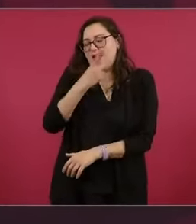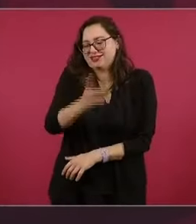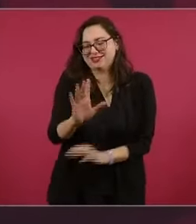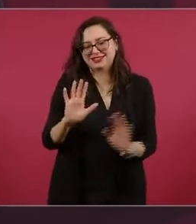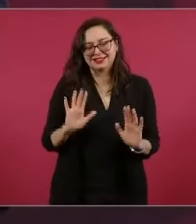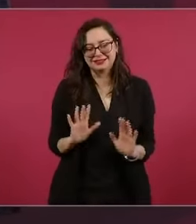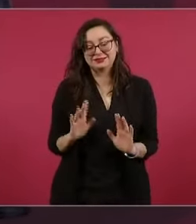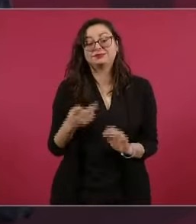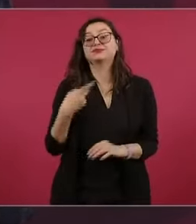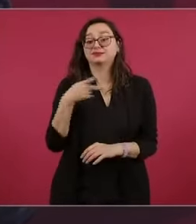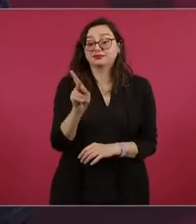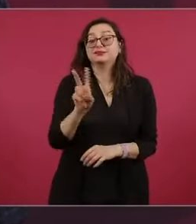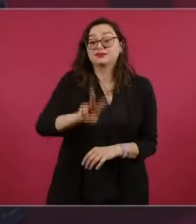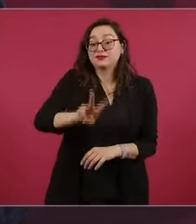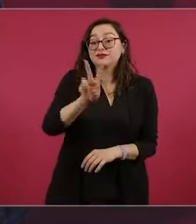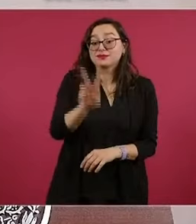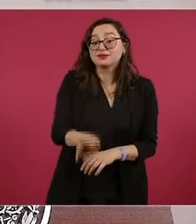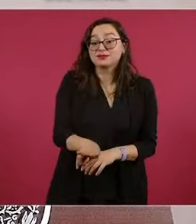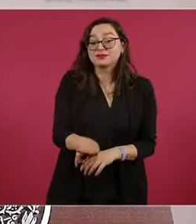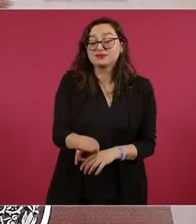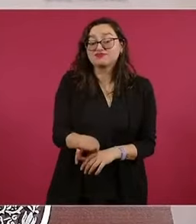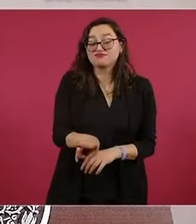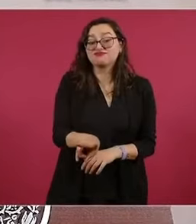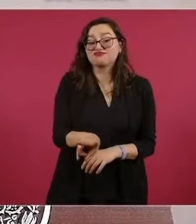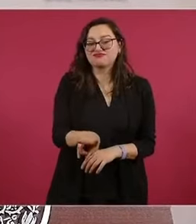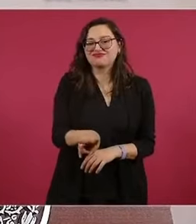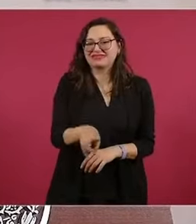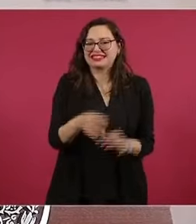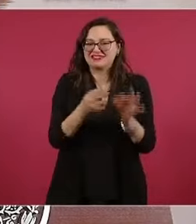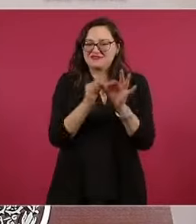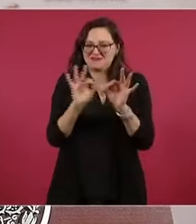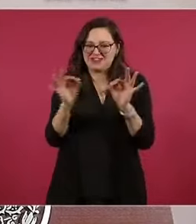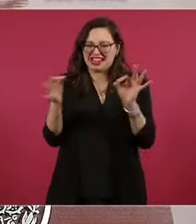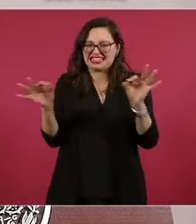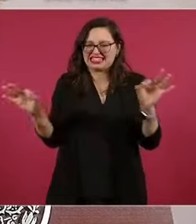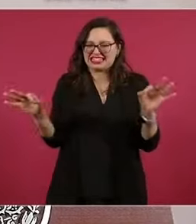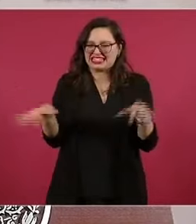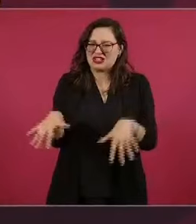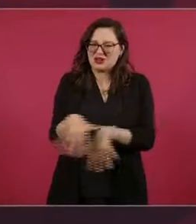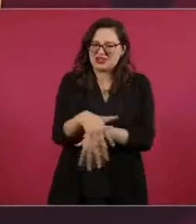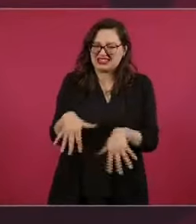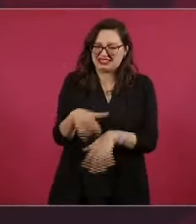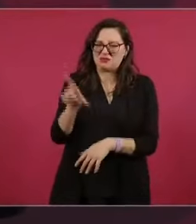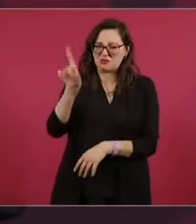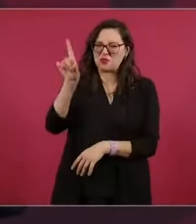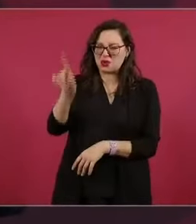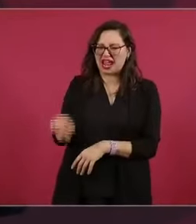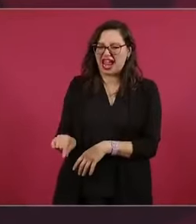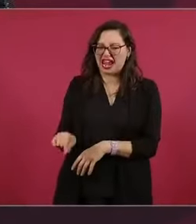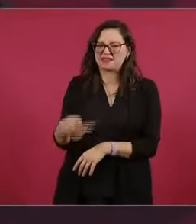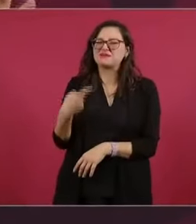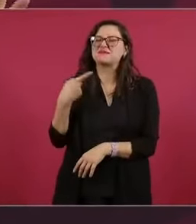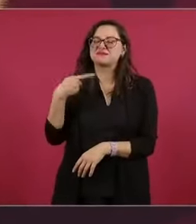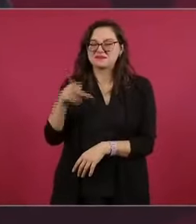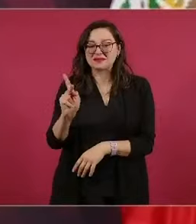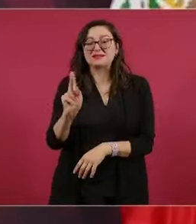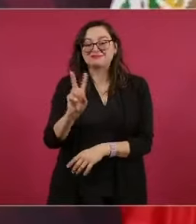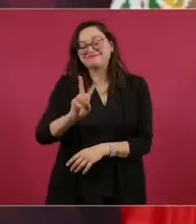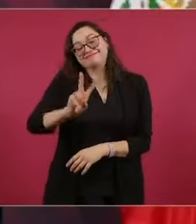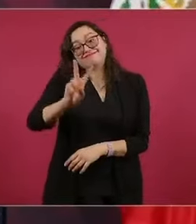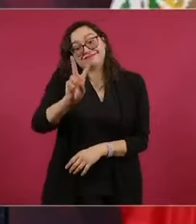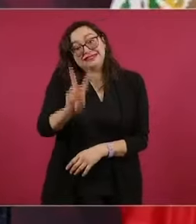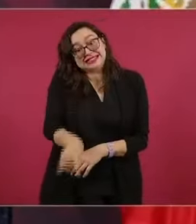pero es cierto. Es muy burdo, ¿no?, muy corriente el dicho, pero muy cierto.